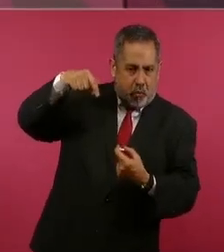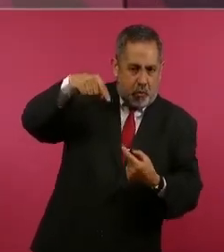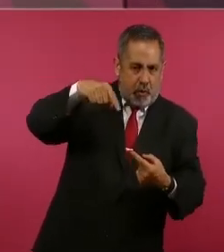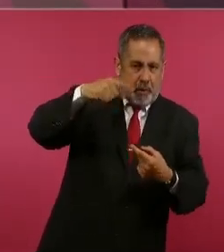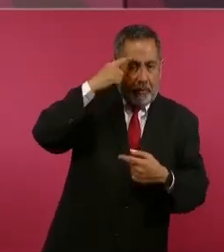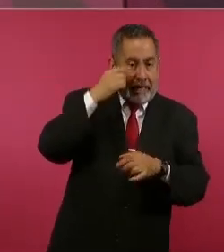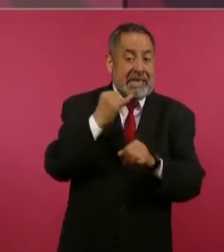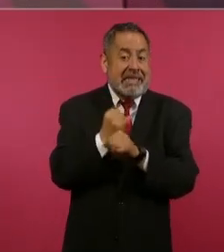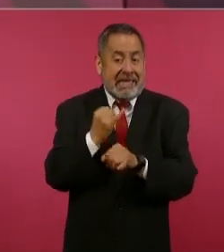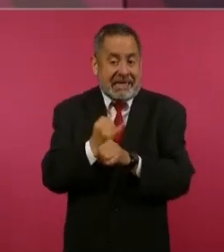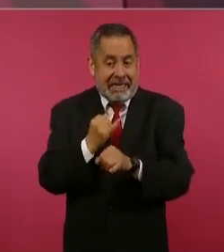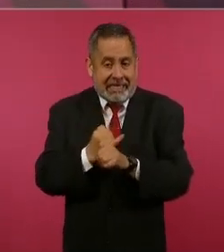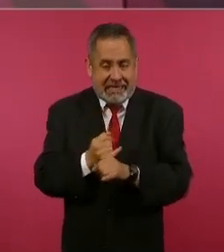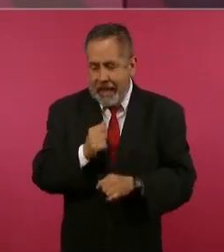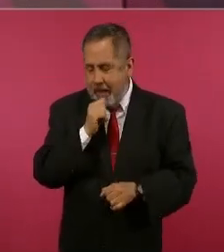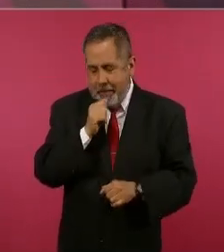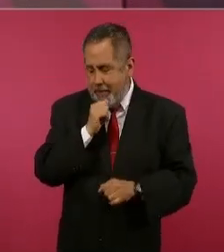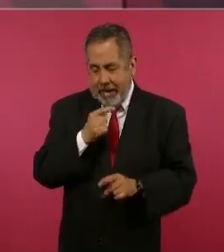el internet.